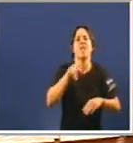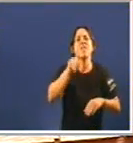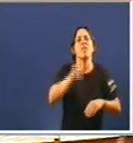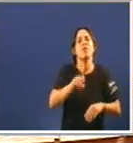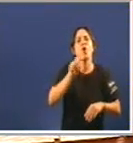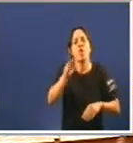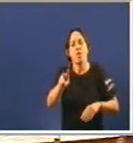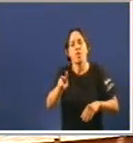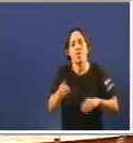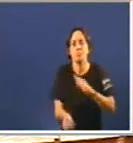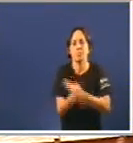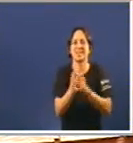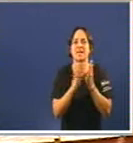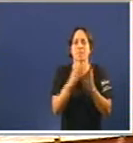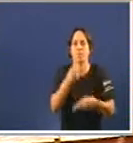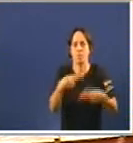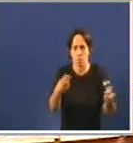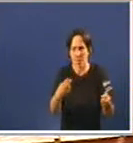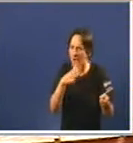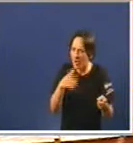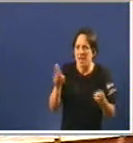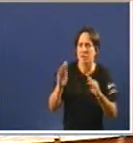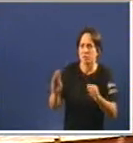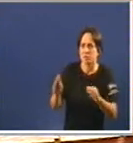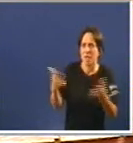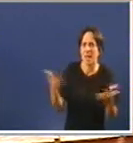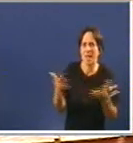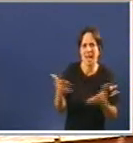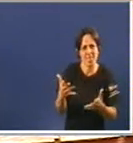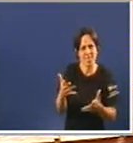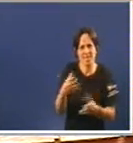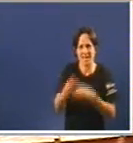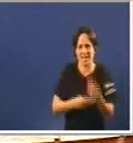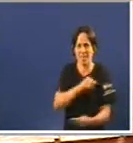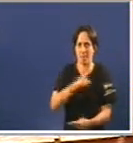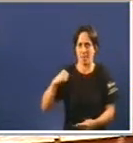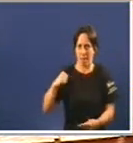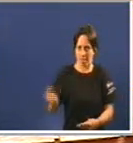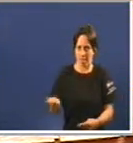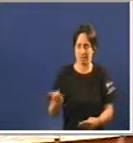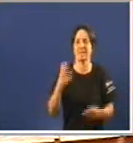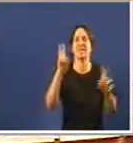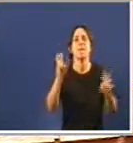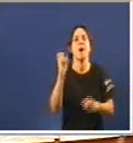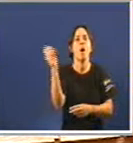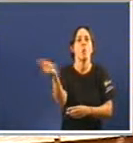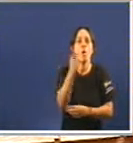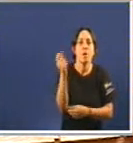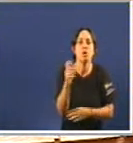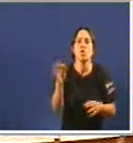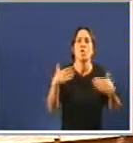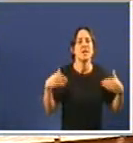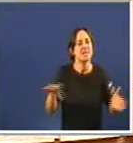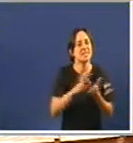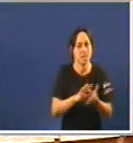público, porque o dicía antes, ter privatizadas as emerxencias ou privatizados bombeiros ou privatizado calquer servizo no